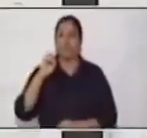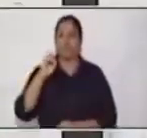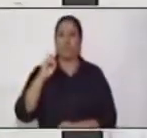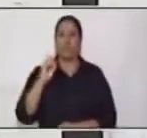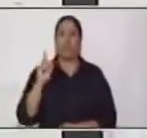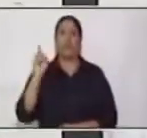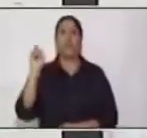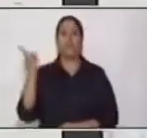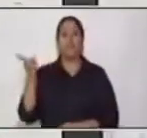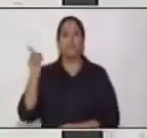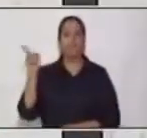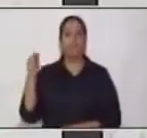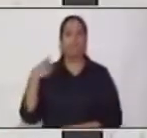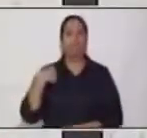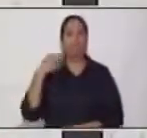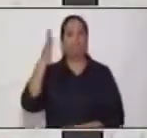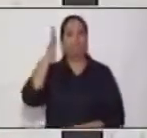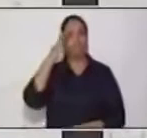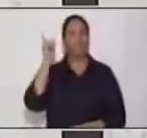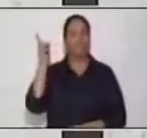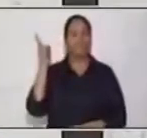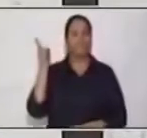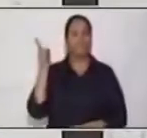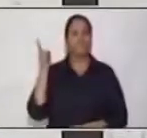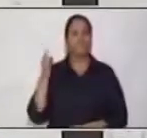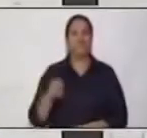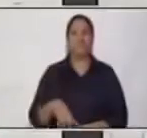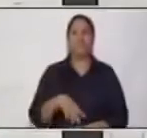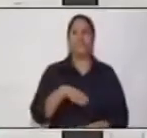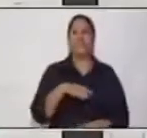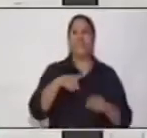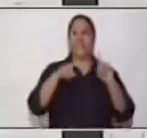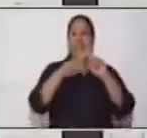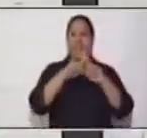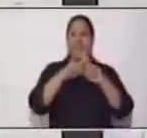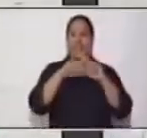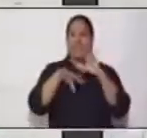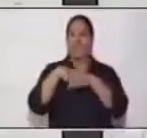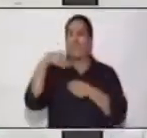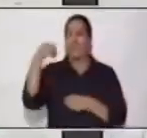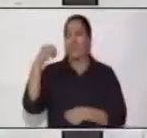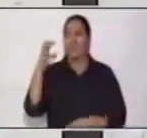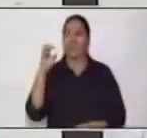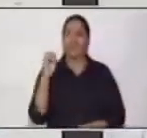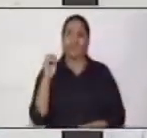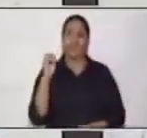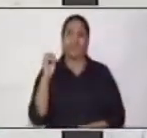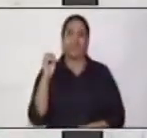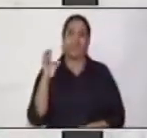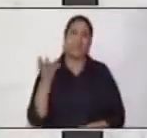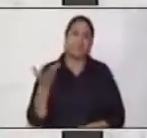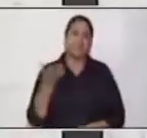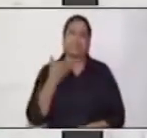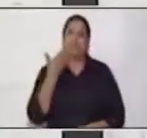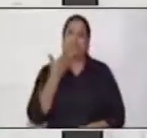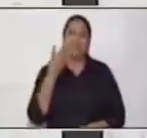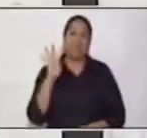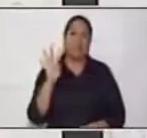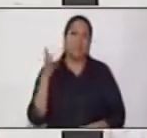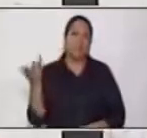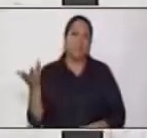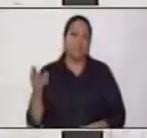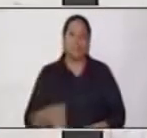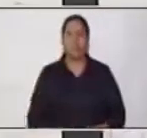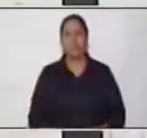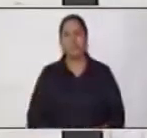por qué agarraste ese número, ¿verdad? 4 más 0, 0, la dejaste fácil. Muy bien, ahora otro